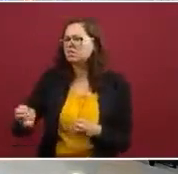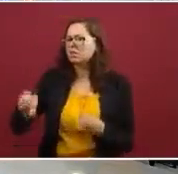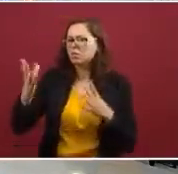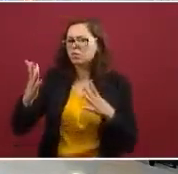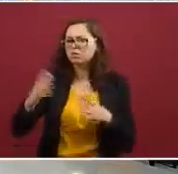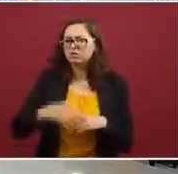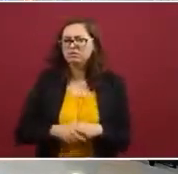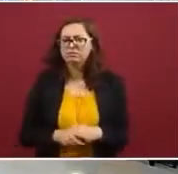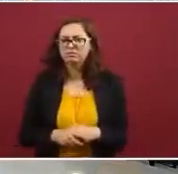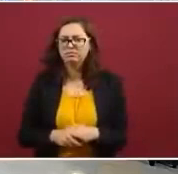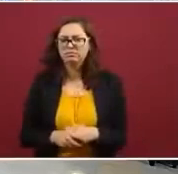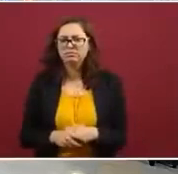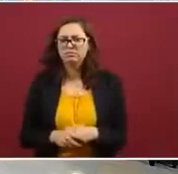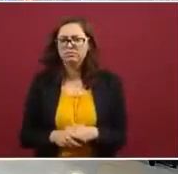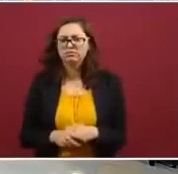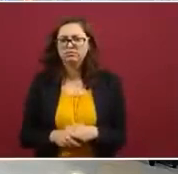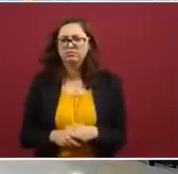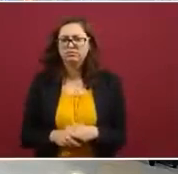ahorita.